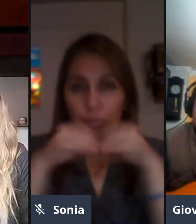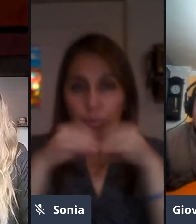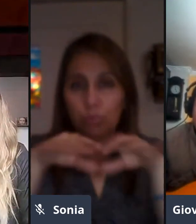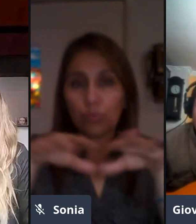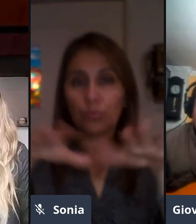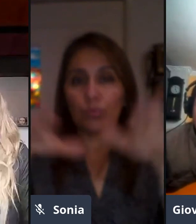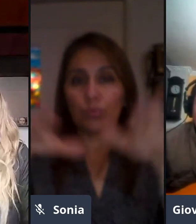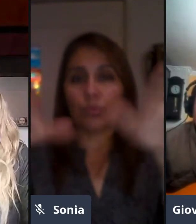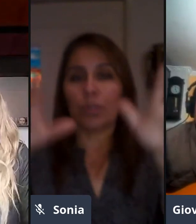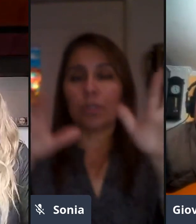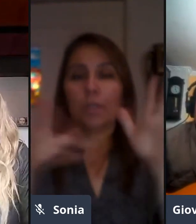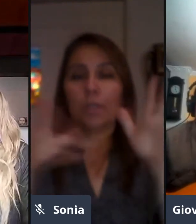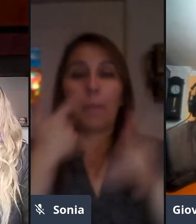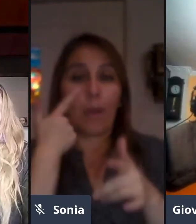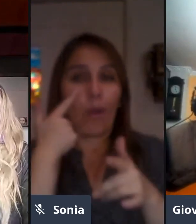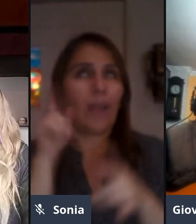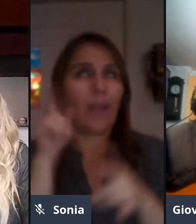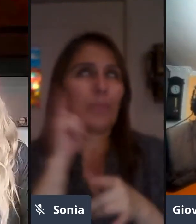colección